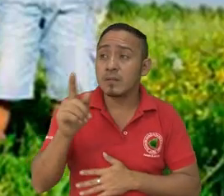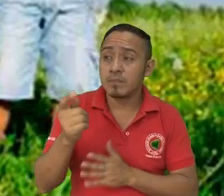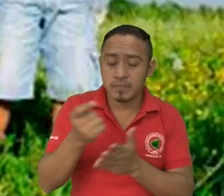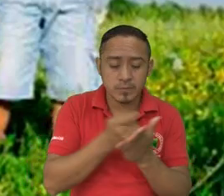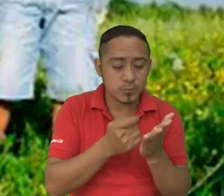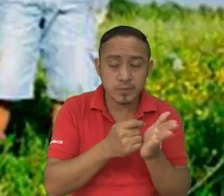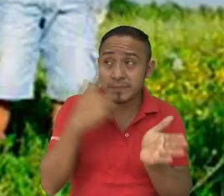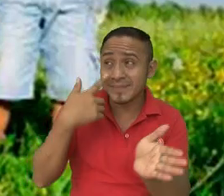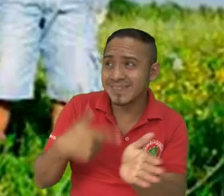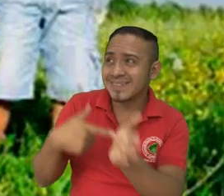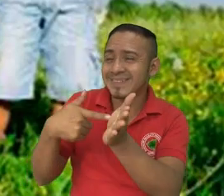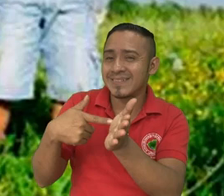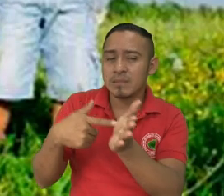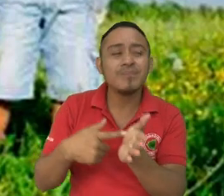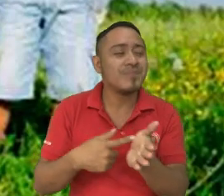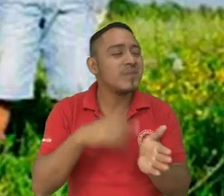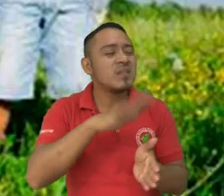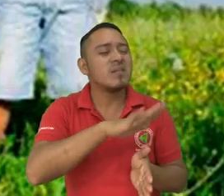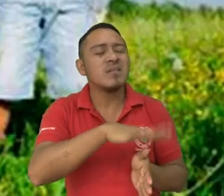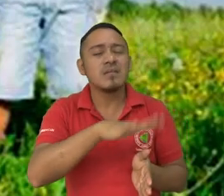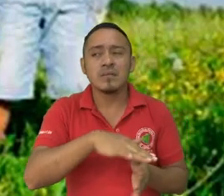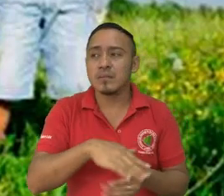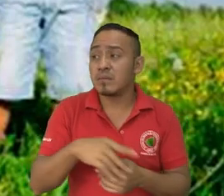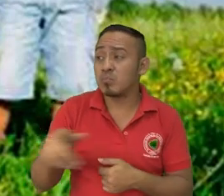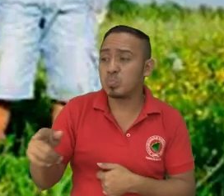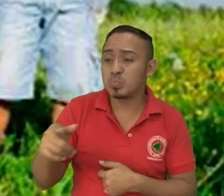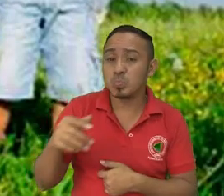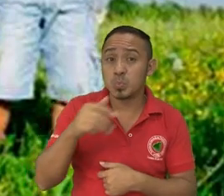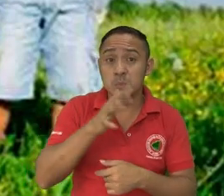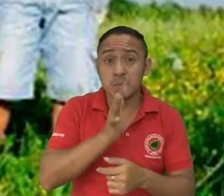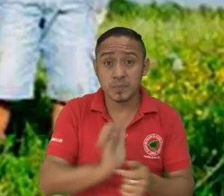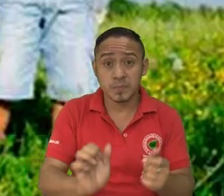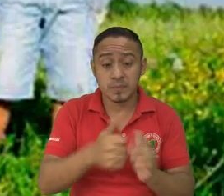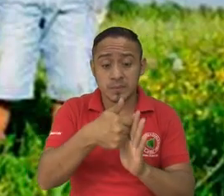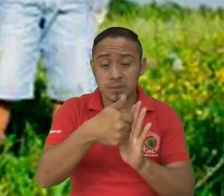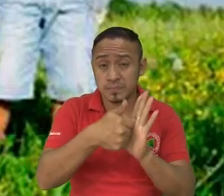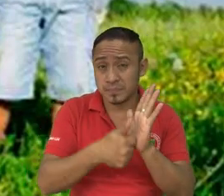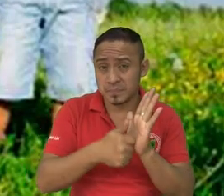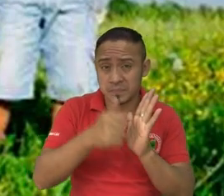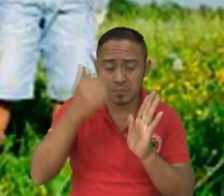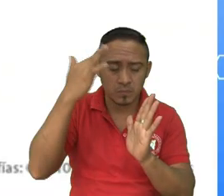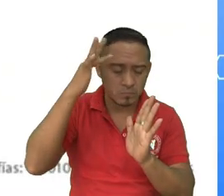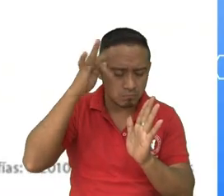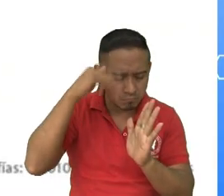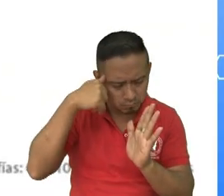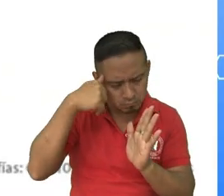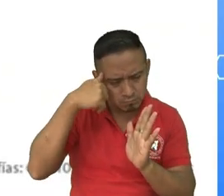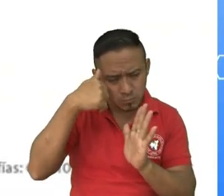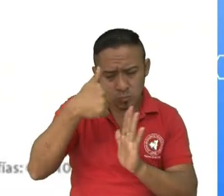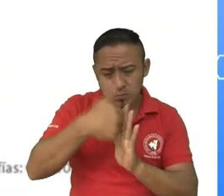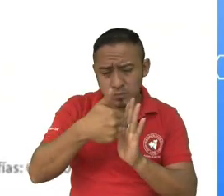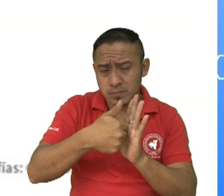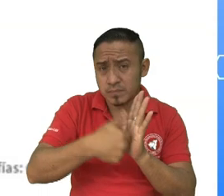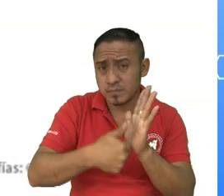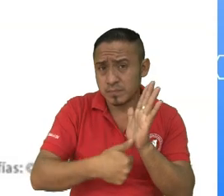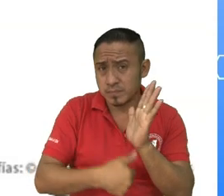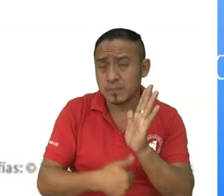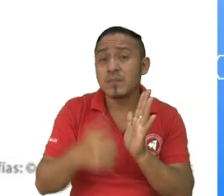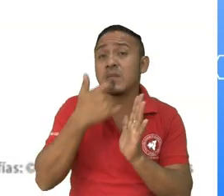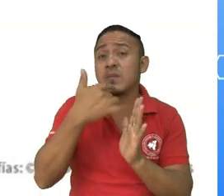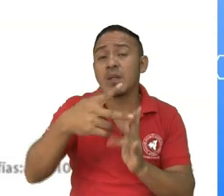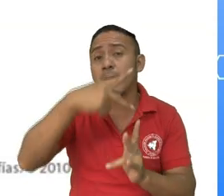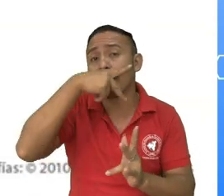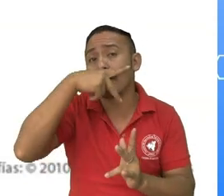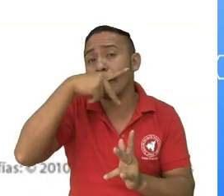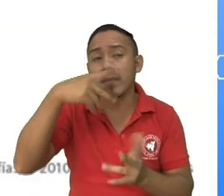te hice, así, ahí déjalo. Entonces ahí donde el niño se siente triste, siente que le va bajando la autoestima, porque el